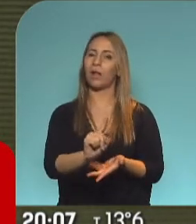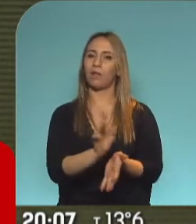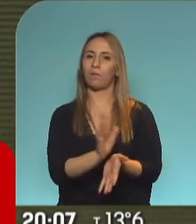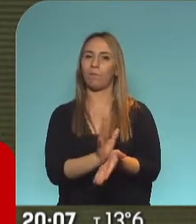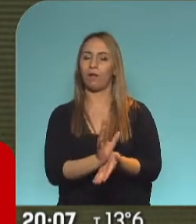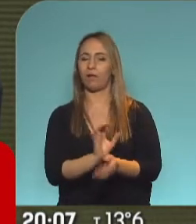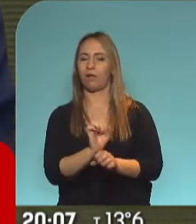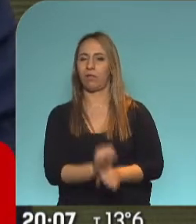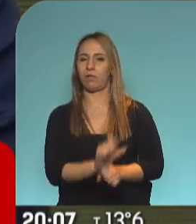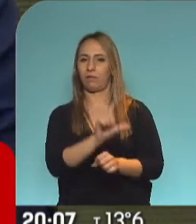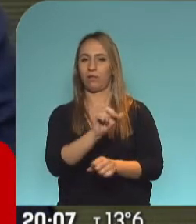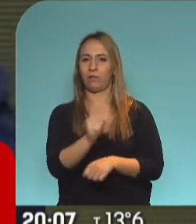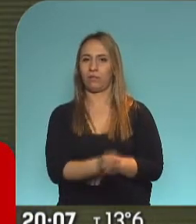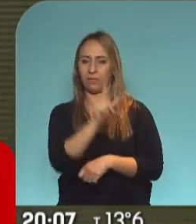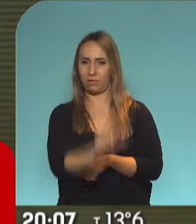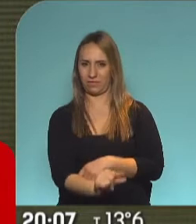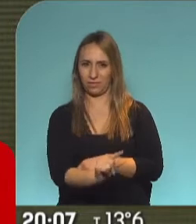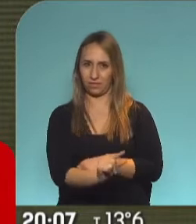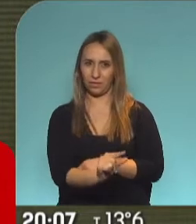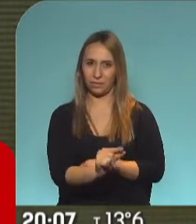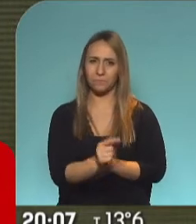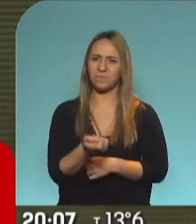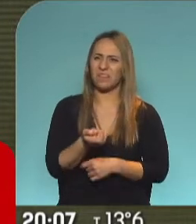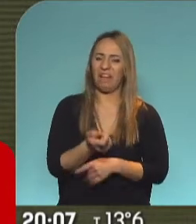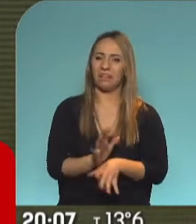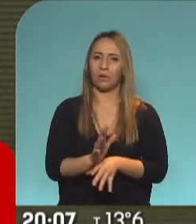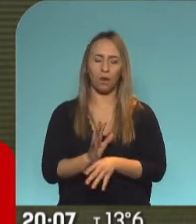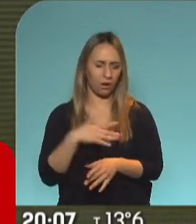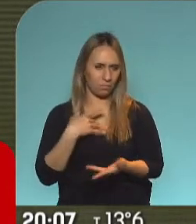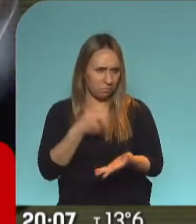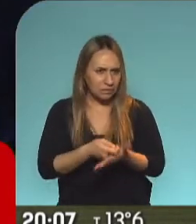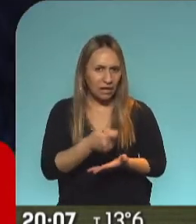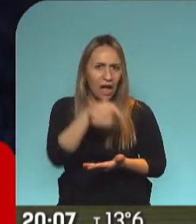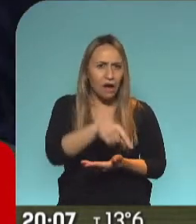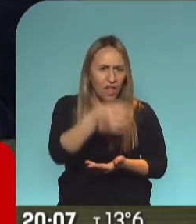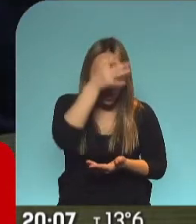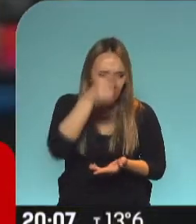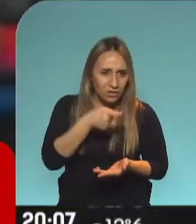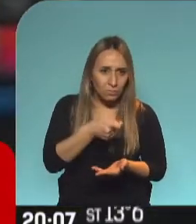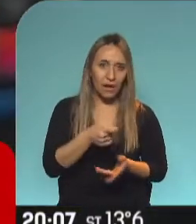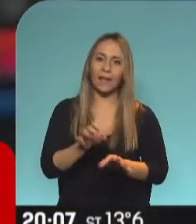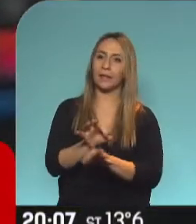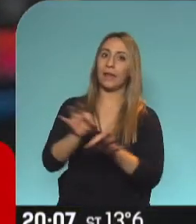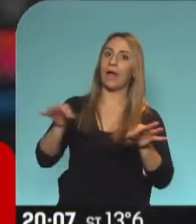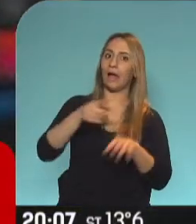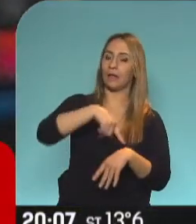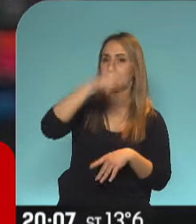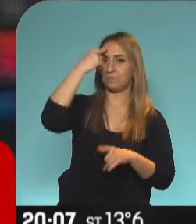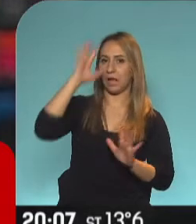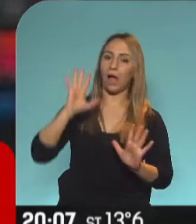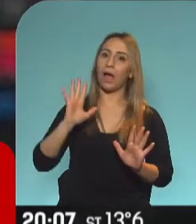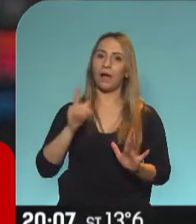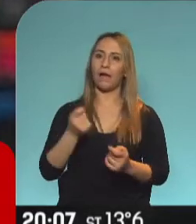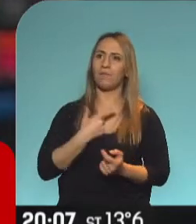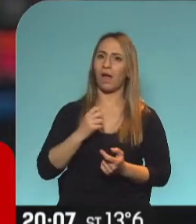empequeñecieron, lo hicieron casi inviable, para que nadie vaya a pensar que se